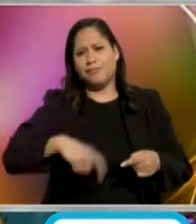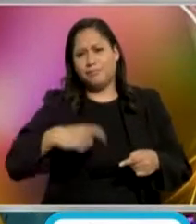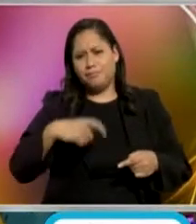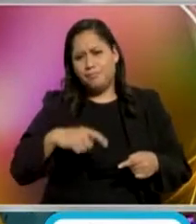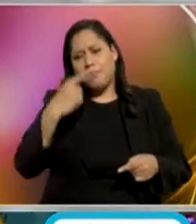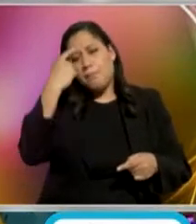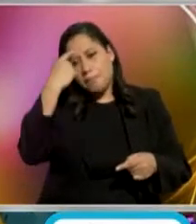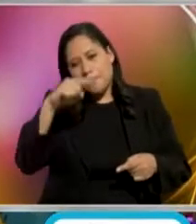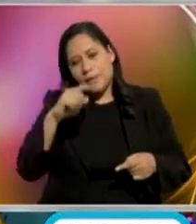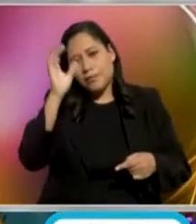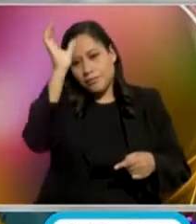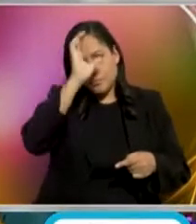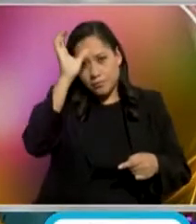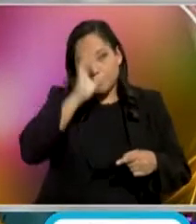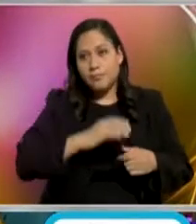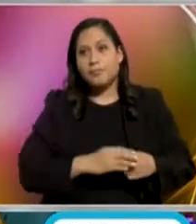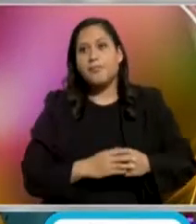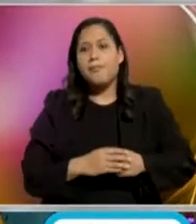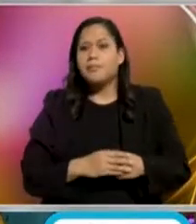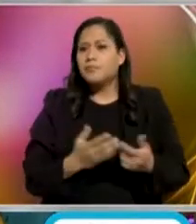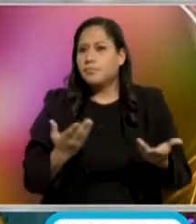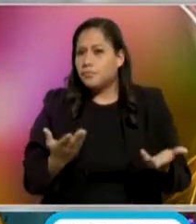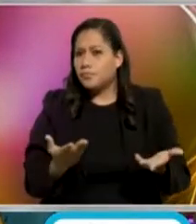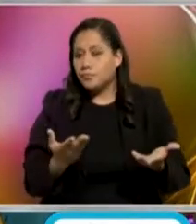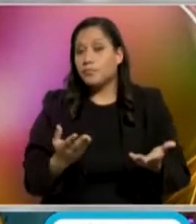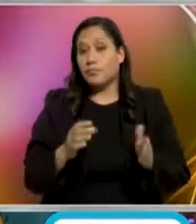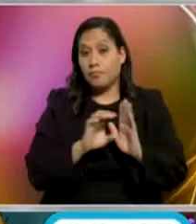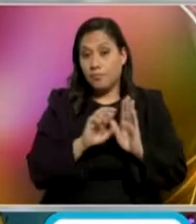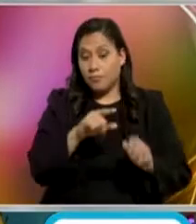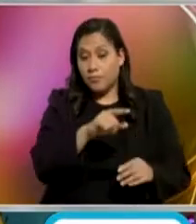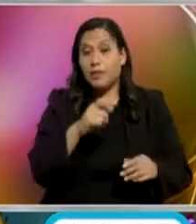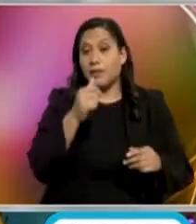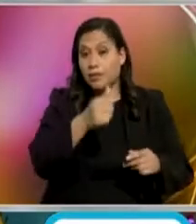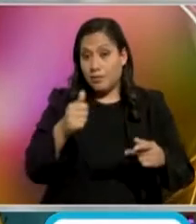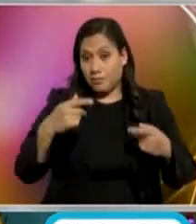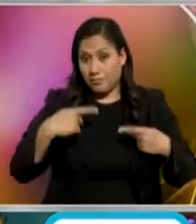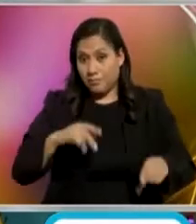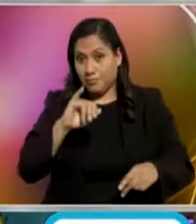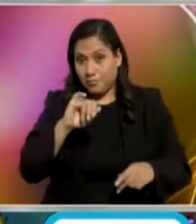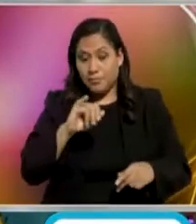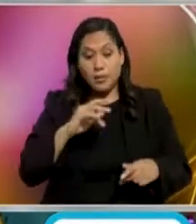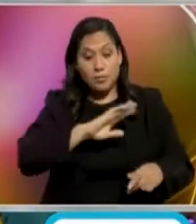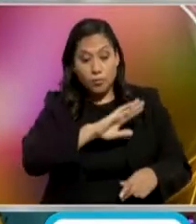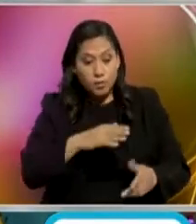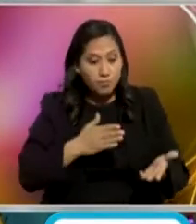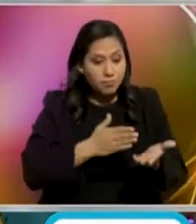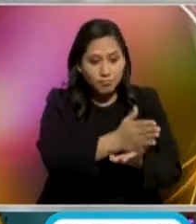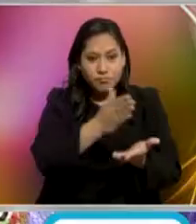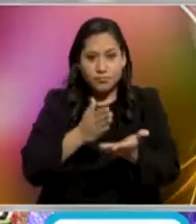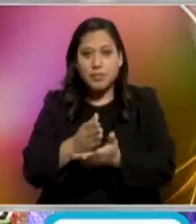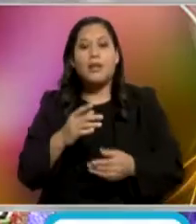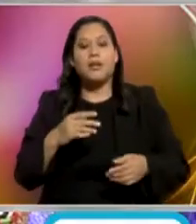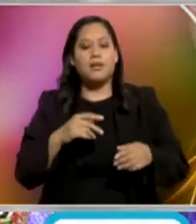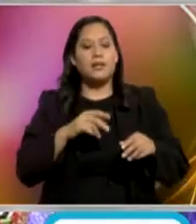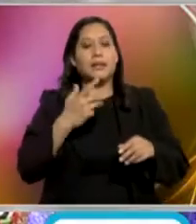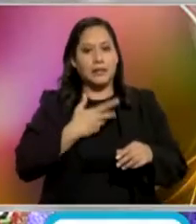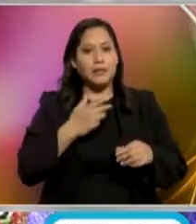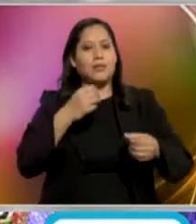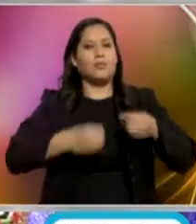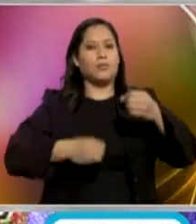para cada cultura. ¿Y cómo evaluaban a cada bueno, pues persona? pasabas en y caso ya difunto. Había pues varios jueces ahí